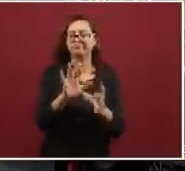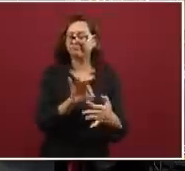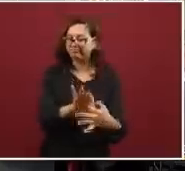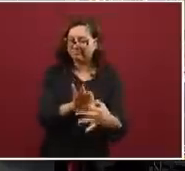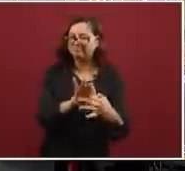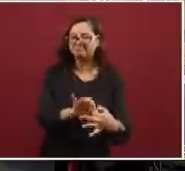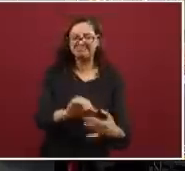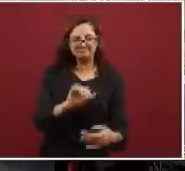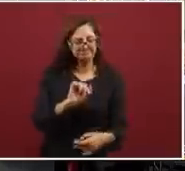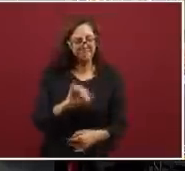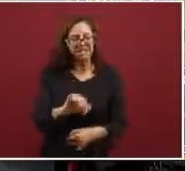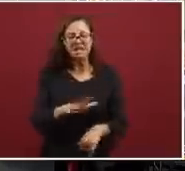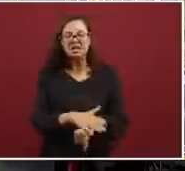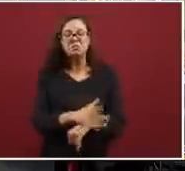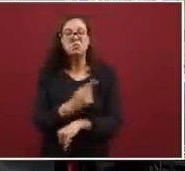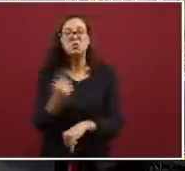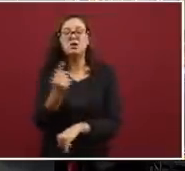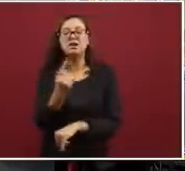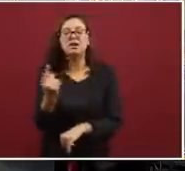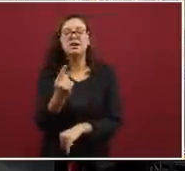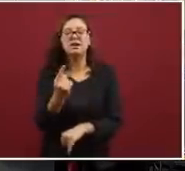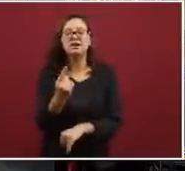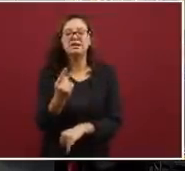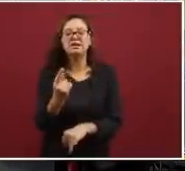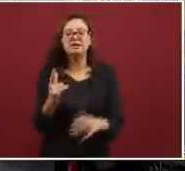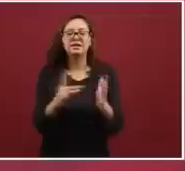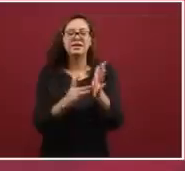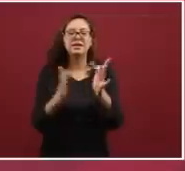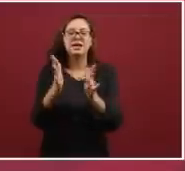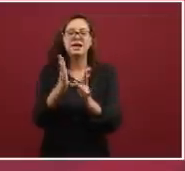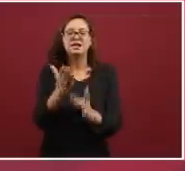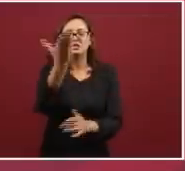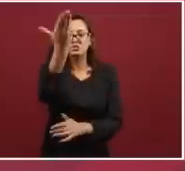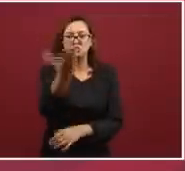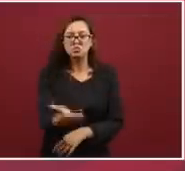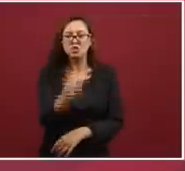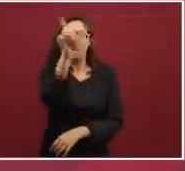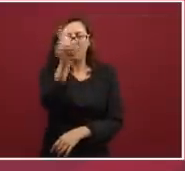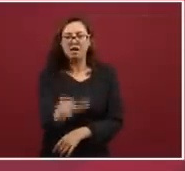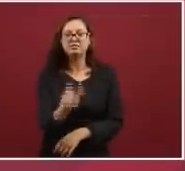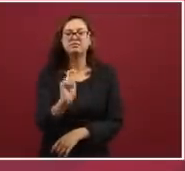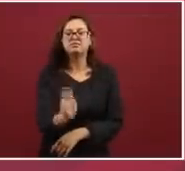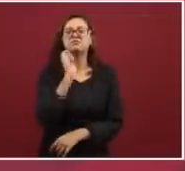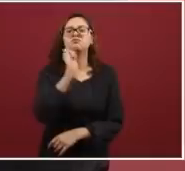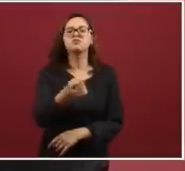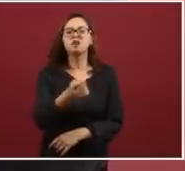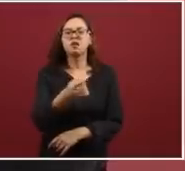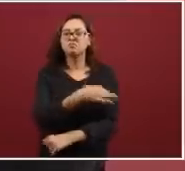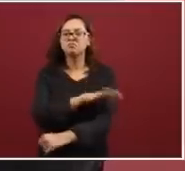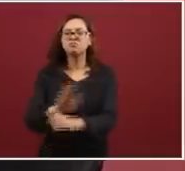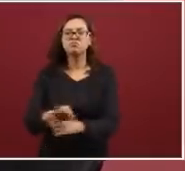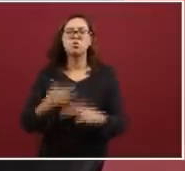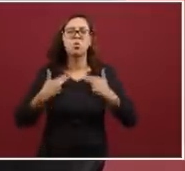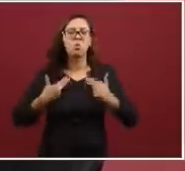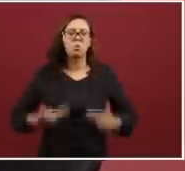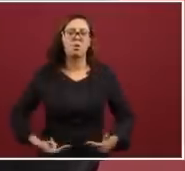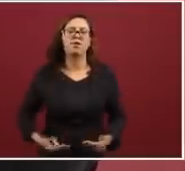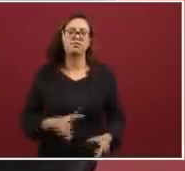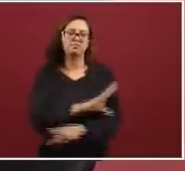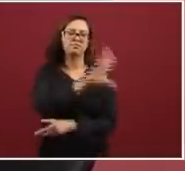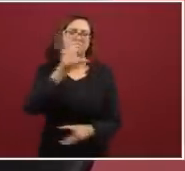porque esa religión tiene que ver con el humanismo innato, ¿sí?,